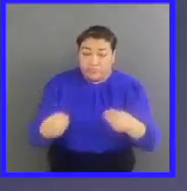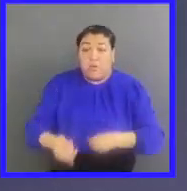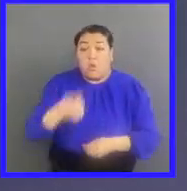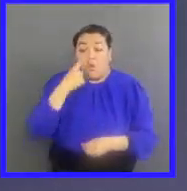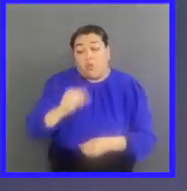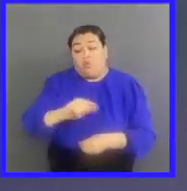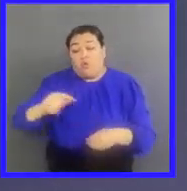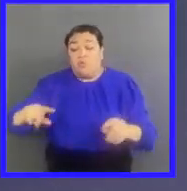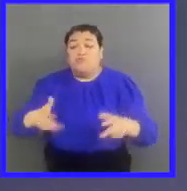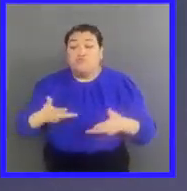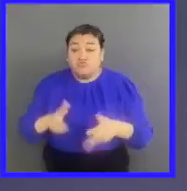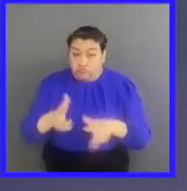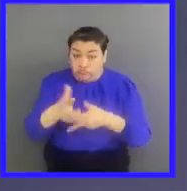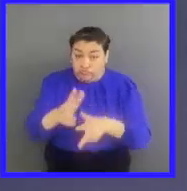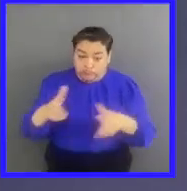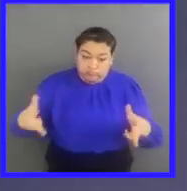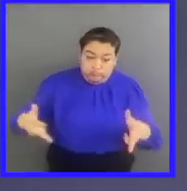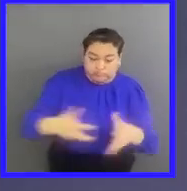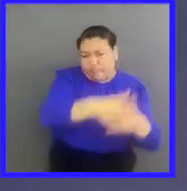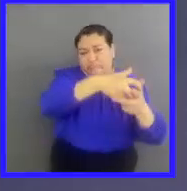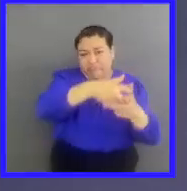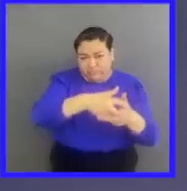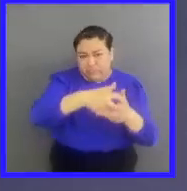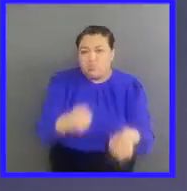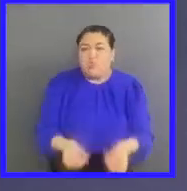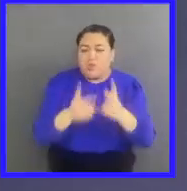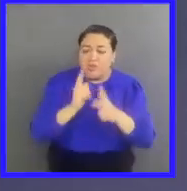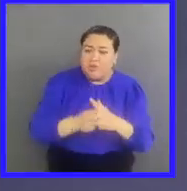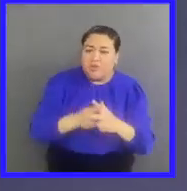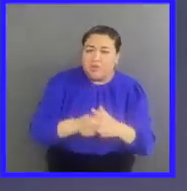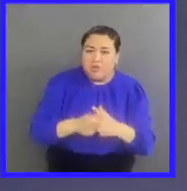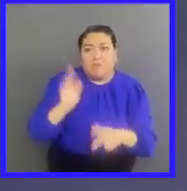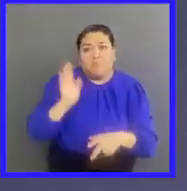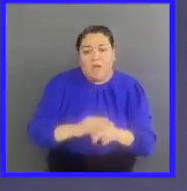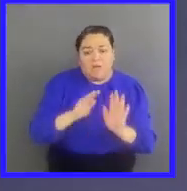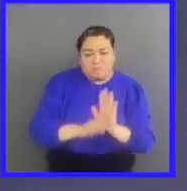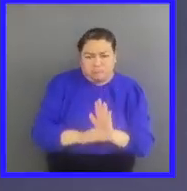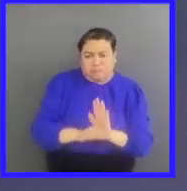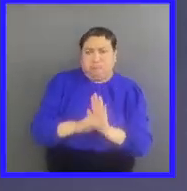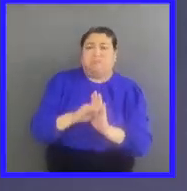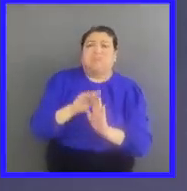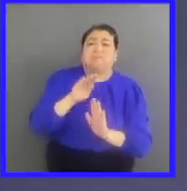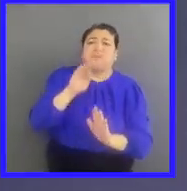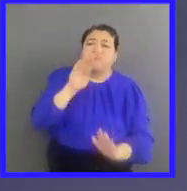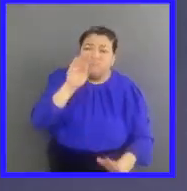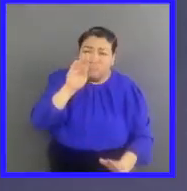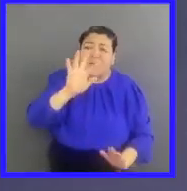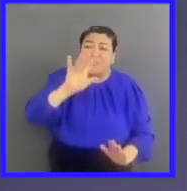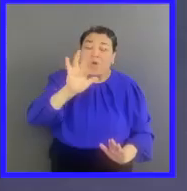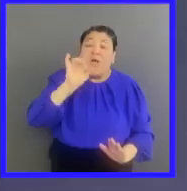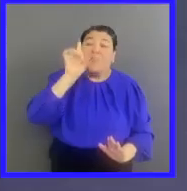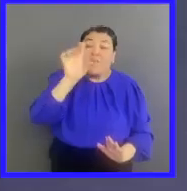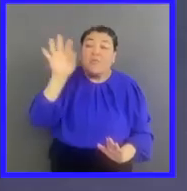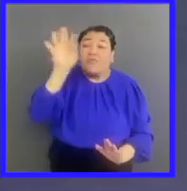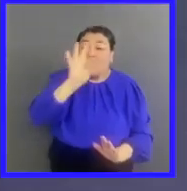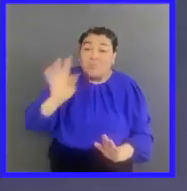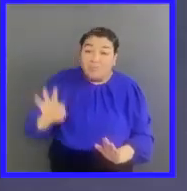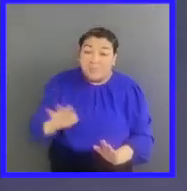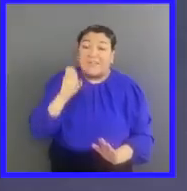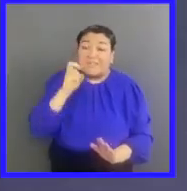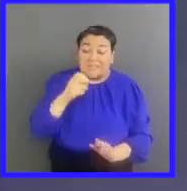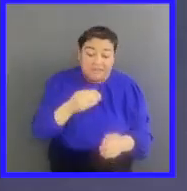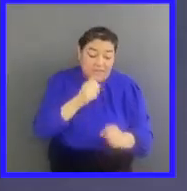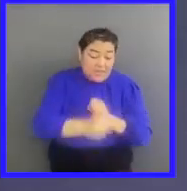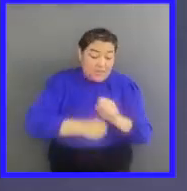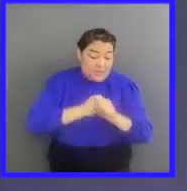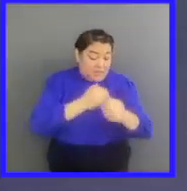motocicletas con lesionados, el crecimiento fue mayor, con un crecimiento de 51% del 2023 a la